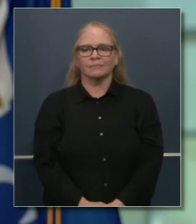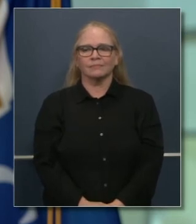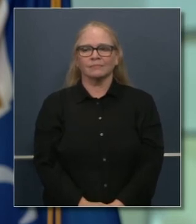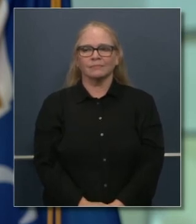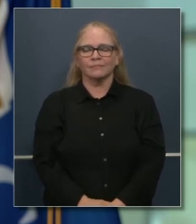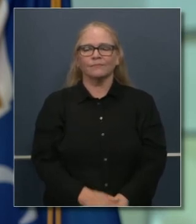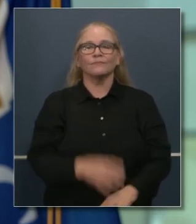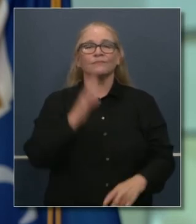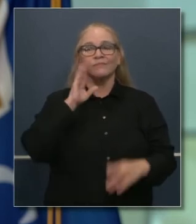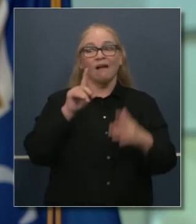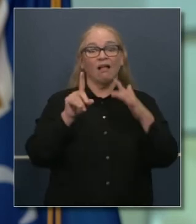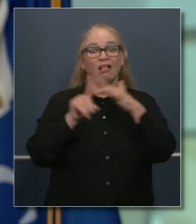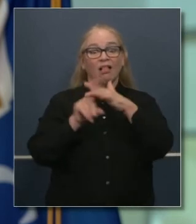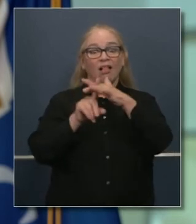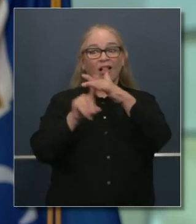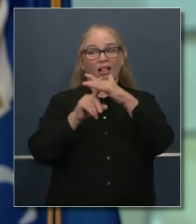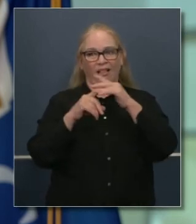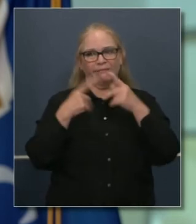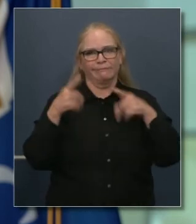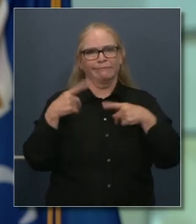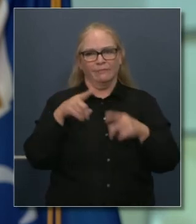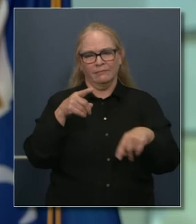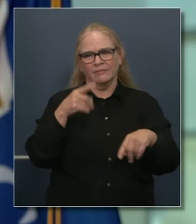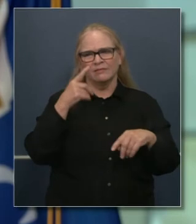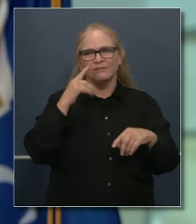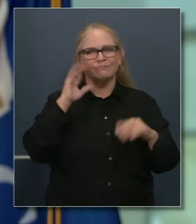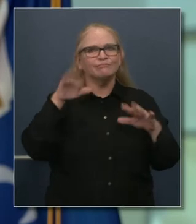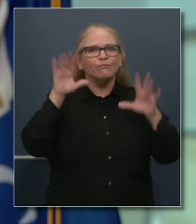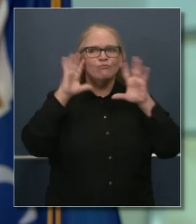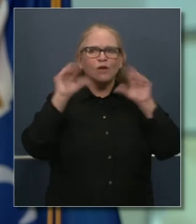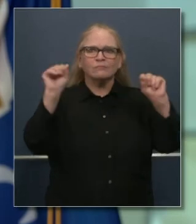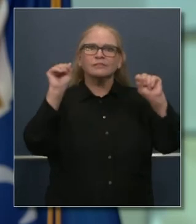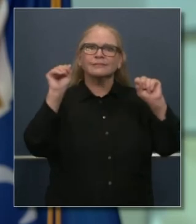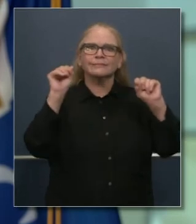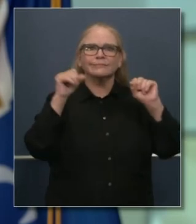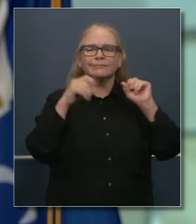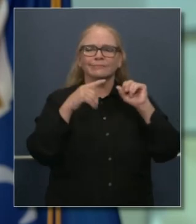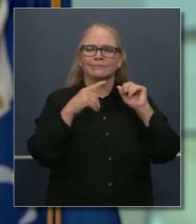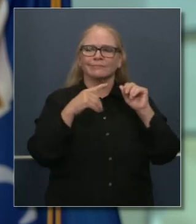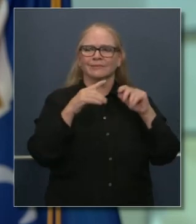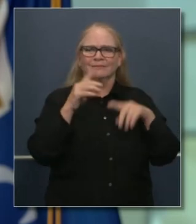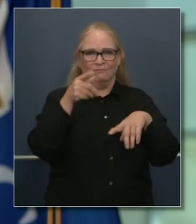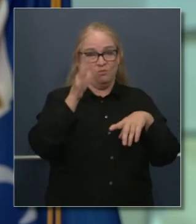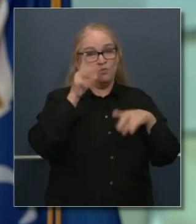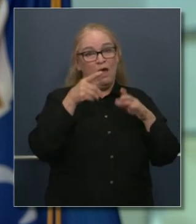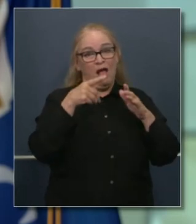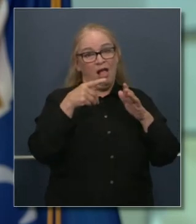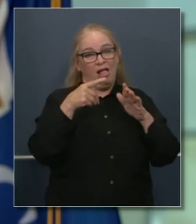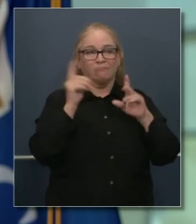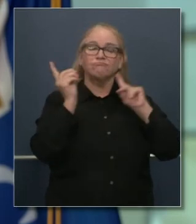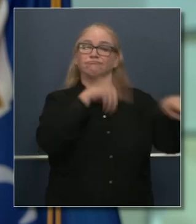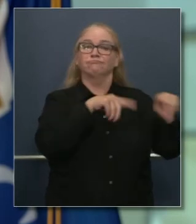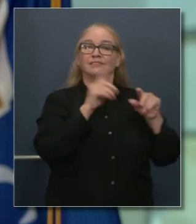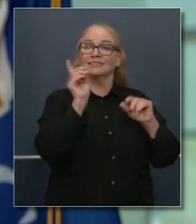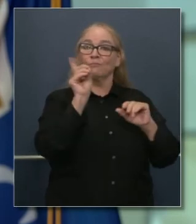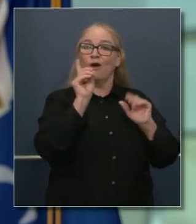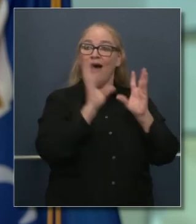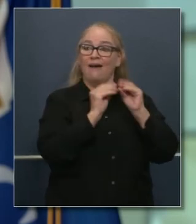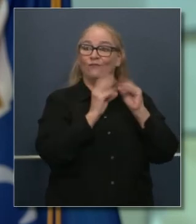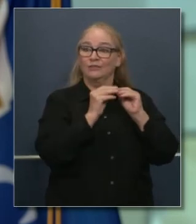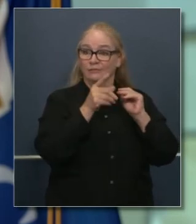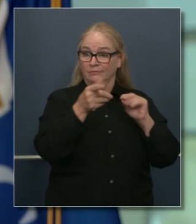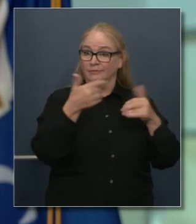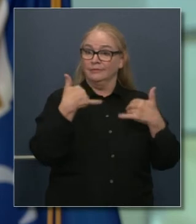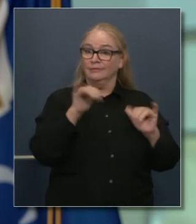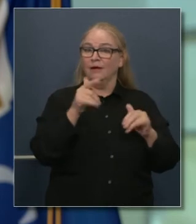usted se va a dirigir a todo el país a nombre de california me pregunto si nos puede dar un avance de lo que quizás nos diga y qué es lo que